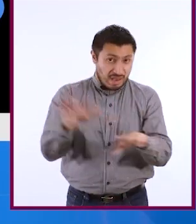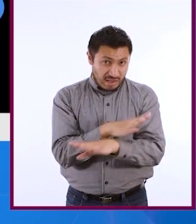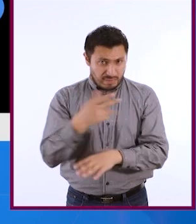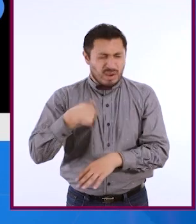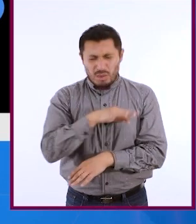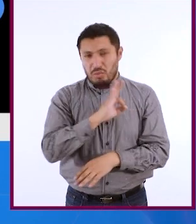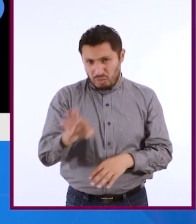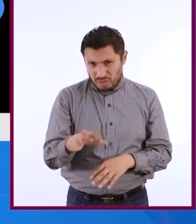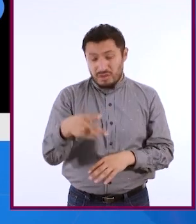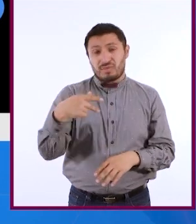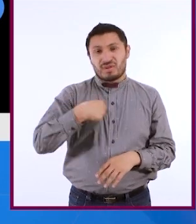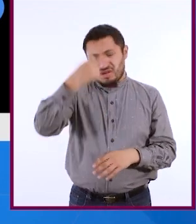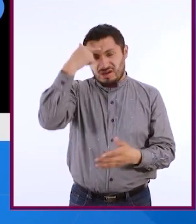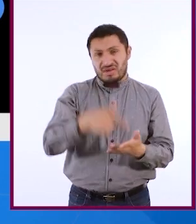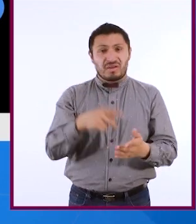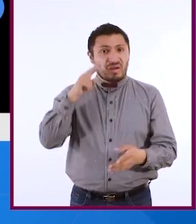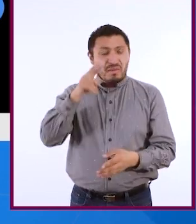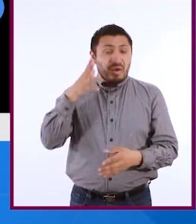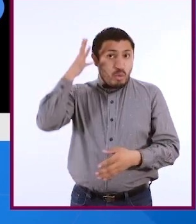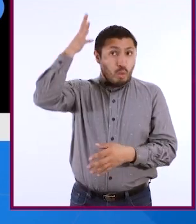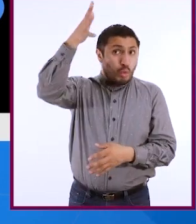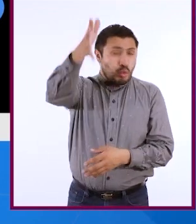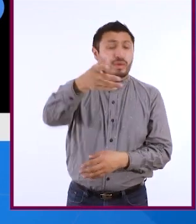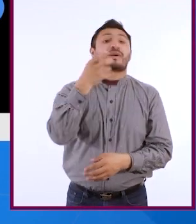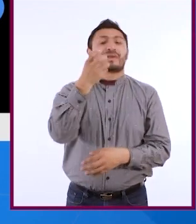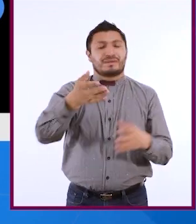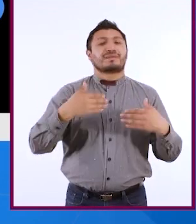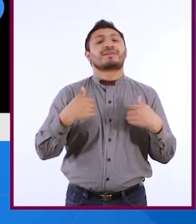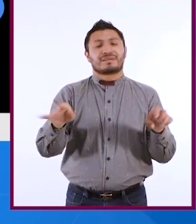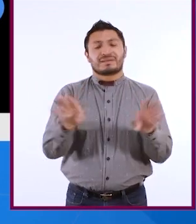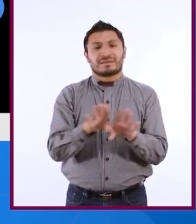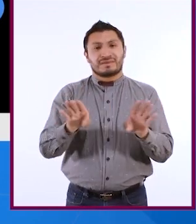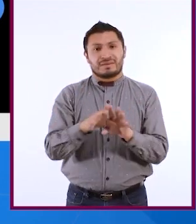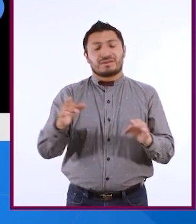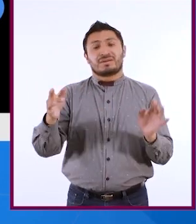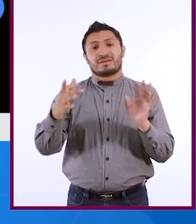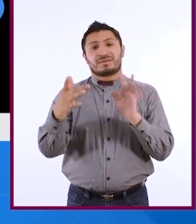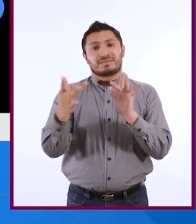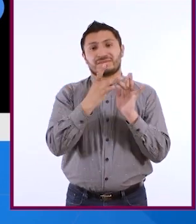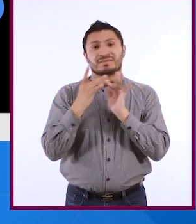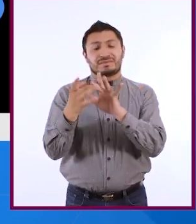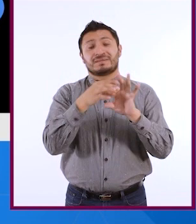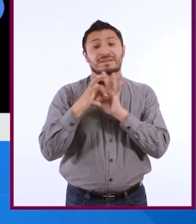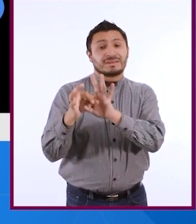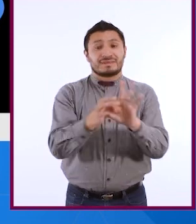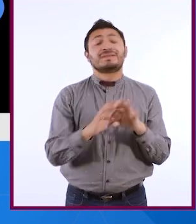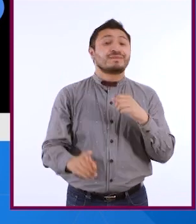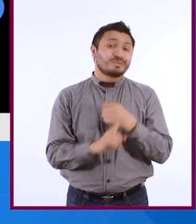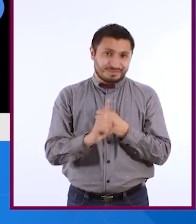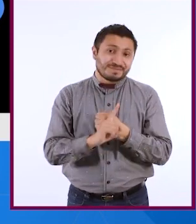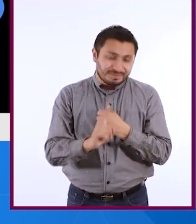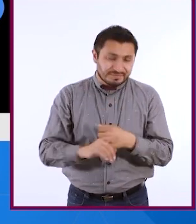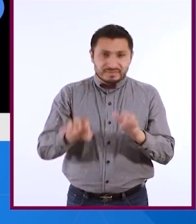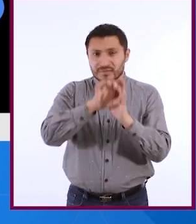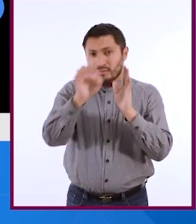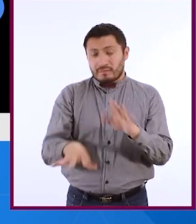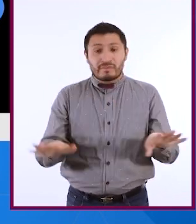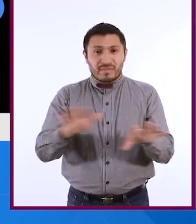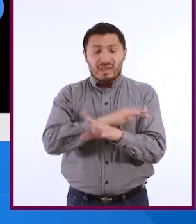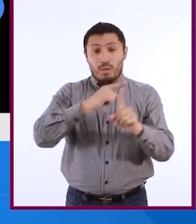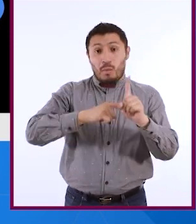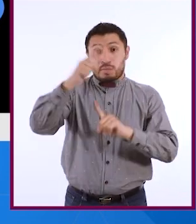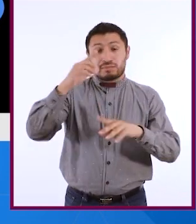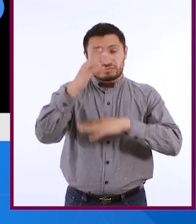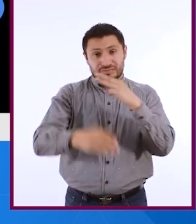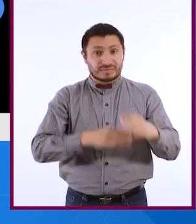creo que ver hacia adelante también es comprender cómo están interrelacionados los problemas, ¿no? El tema de cambio